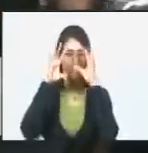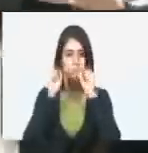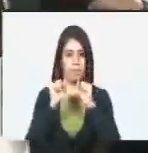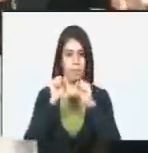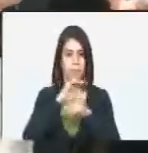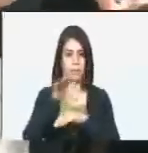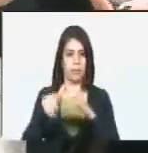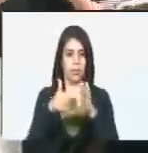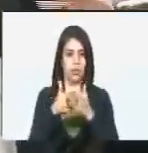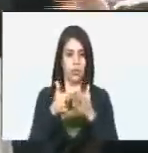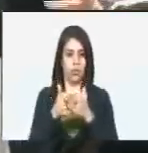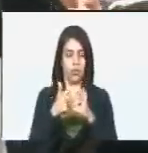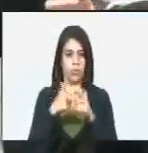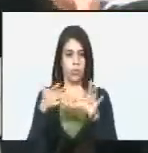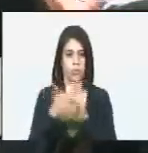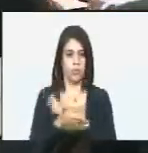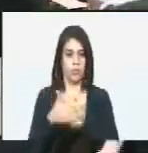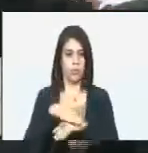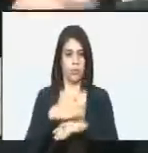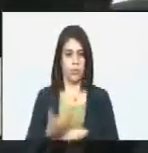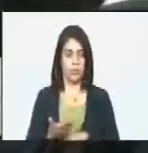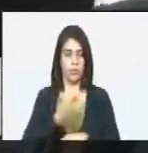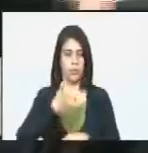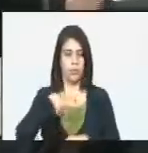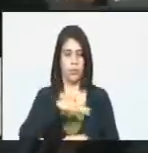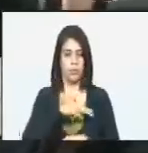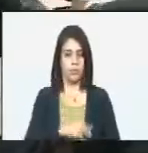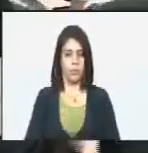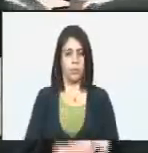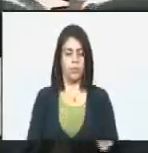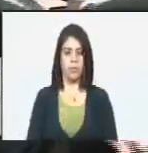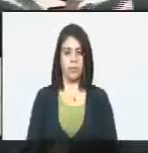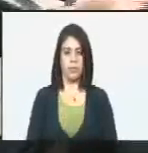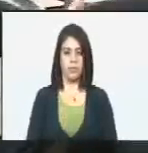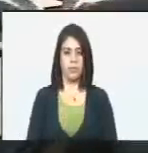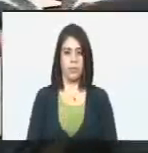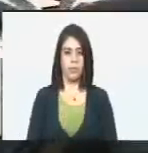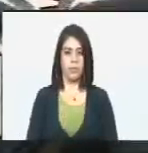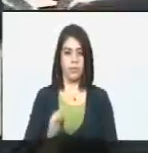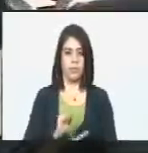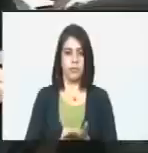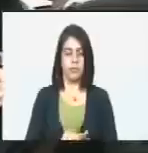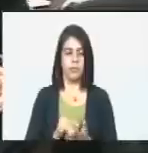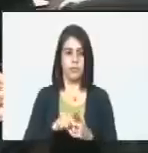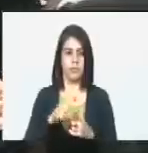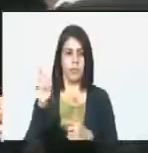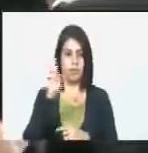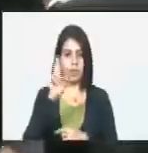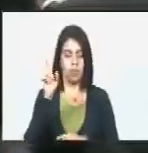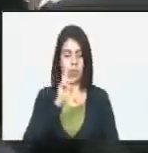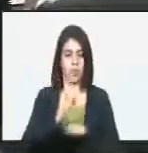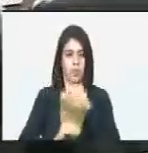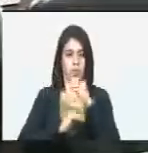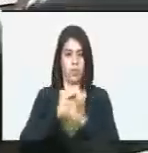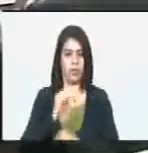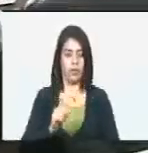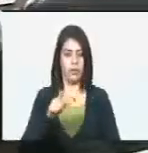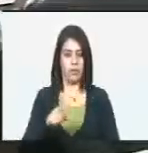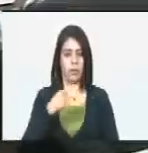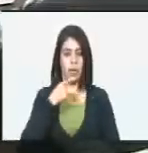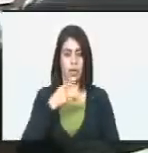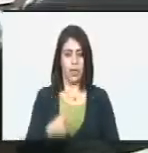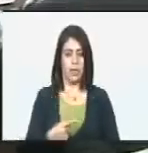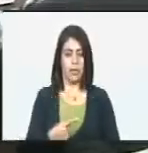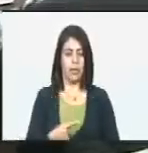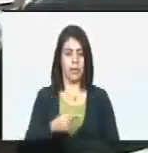que significaba para nosotros refundar la República como lo había planteado el